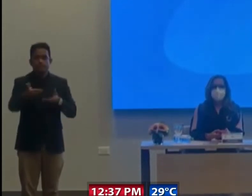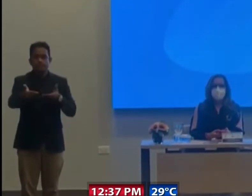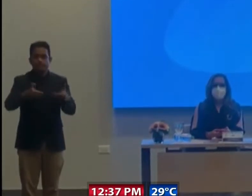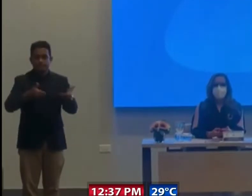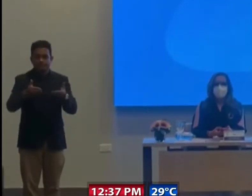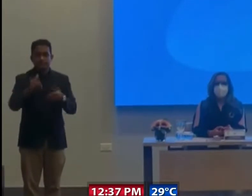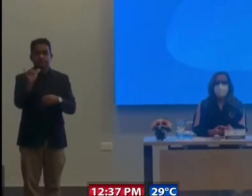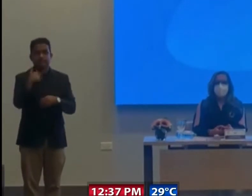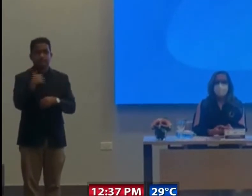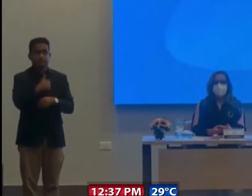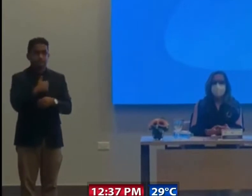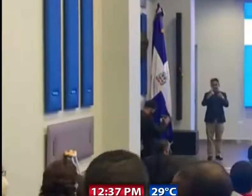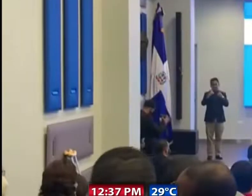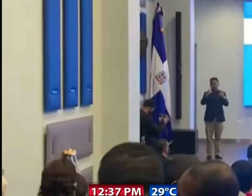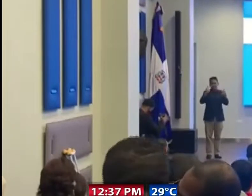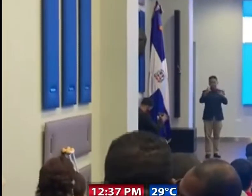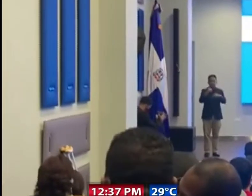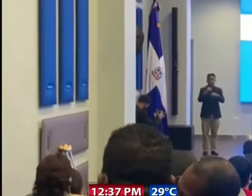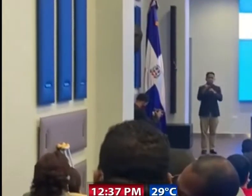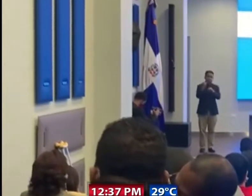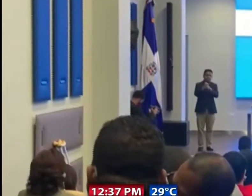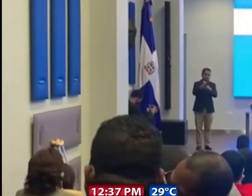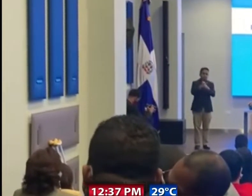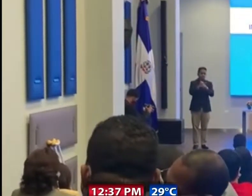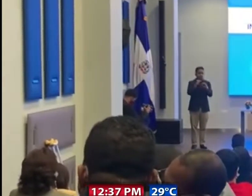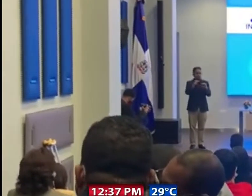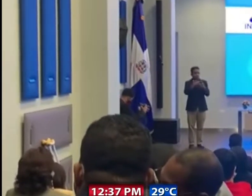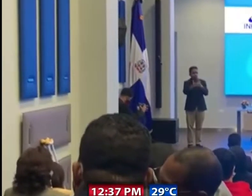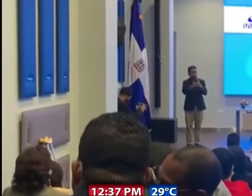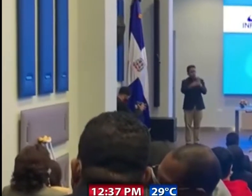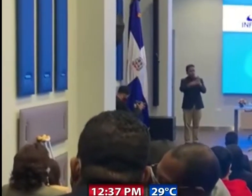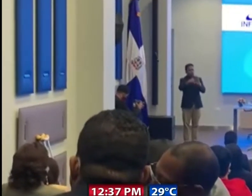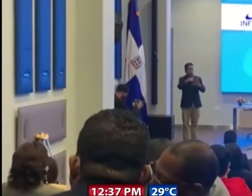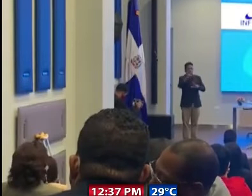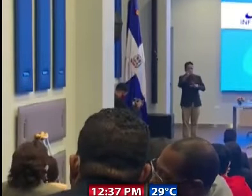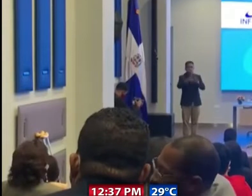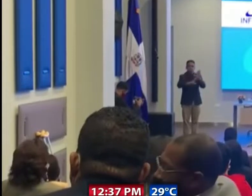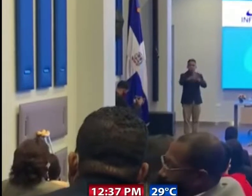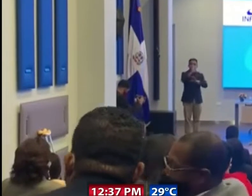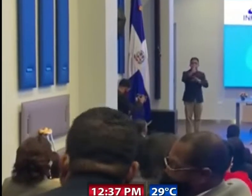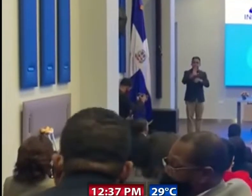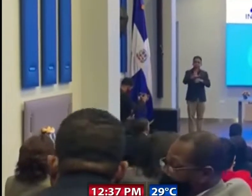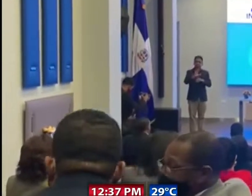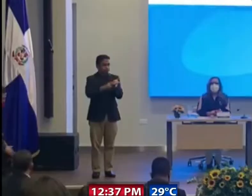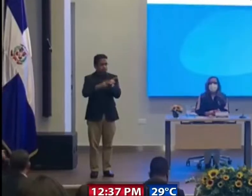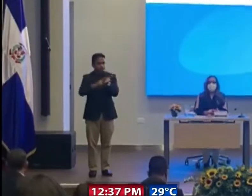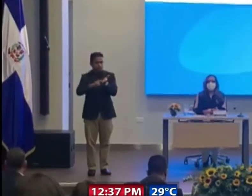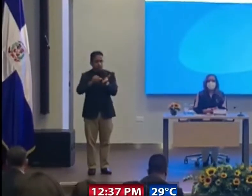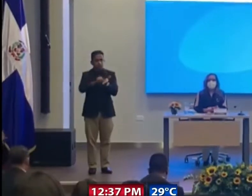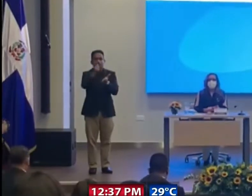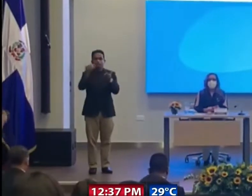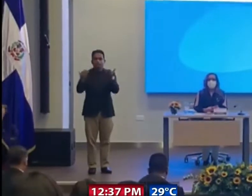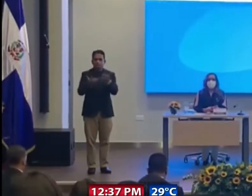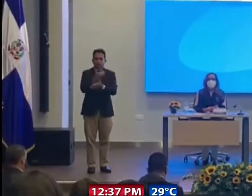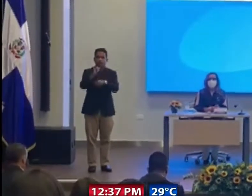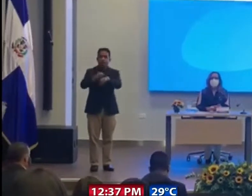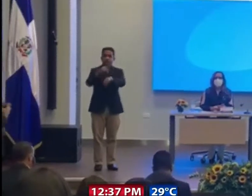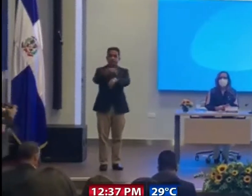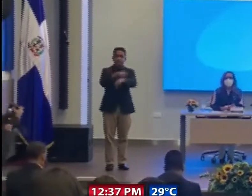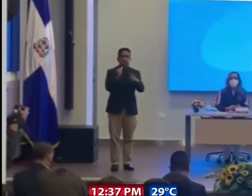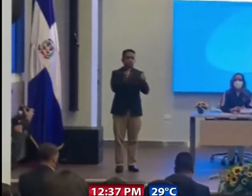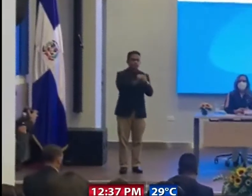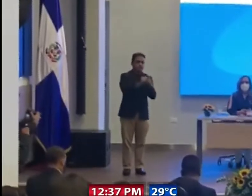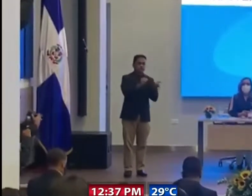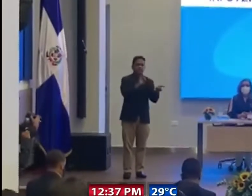alianza con la Fundación Francina Hungría y la Red Iberoamericana de Entidades de Personas con Discapacidad. El pacto contempla